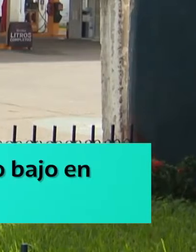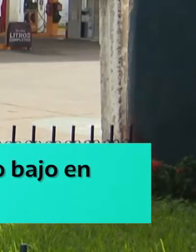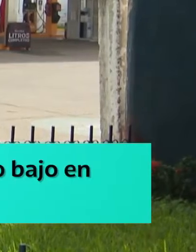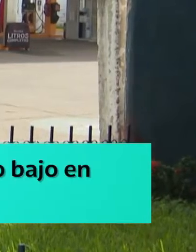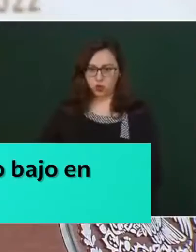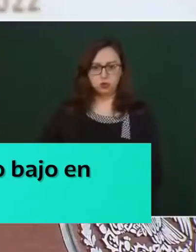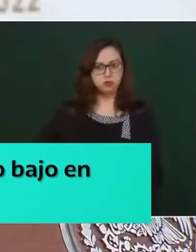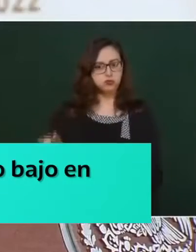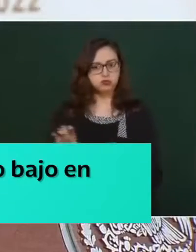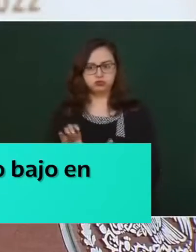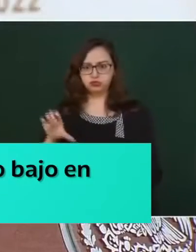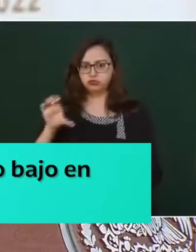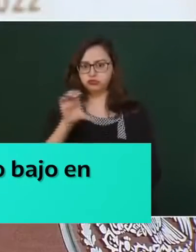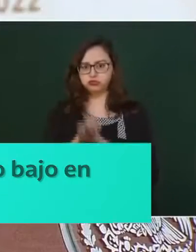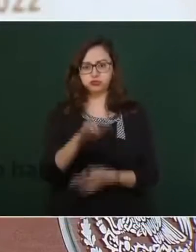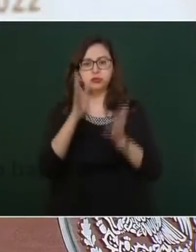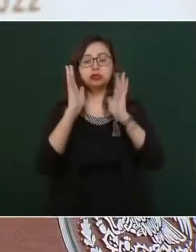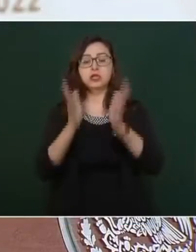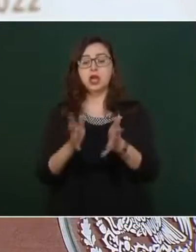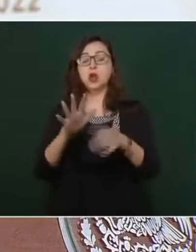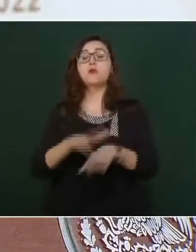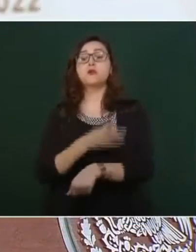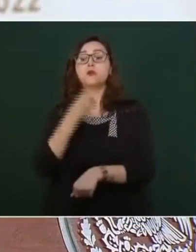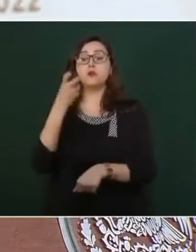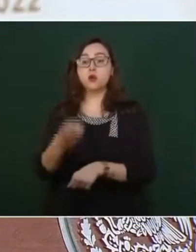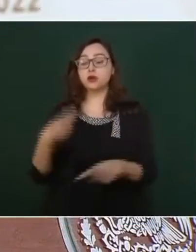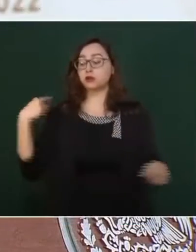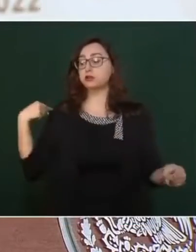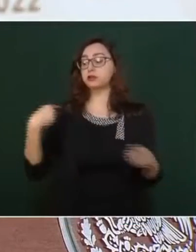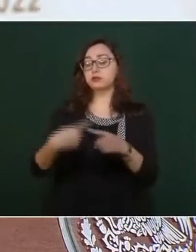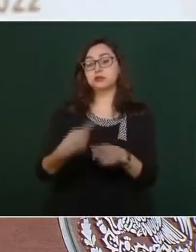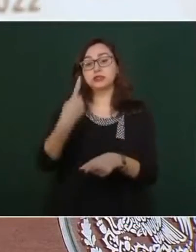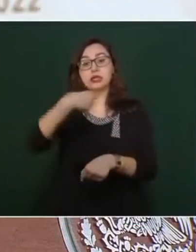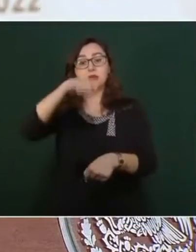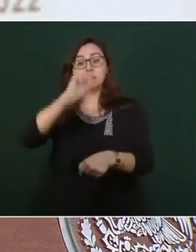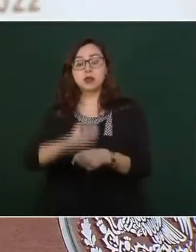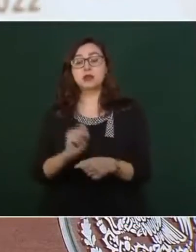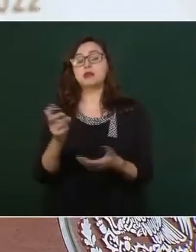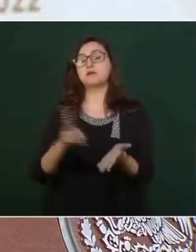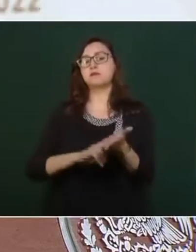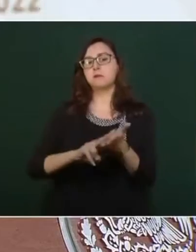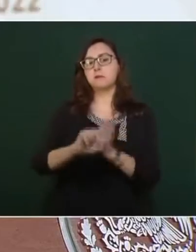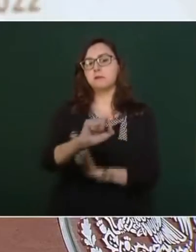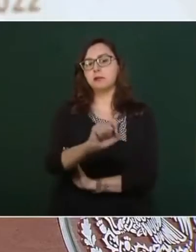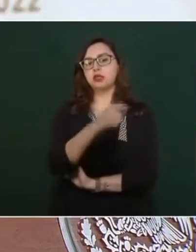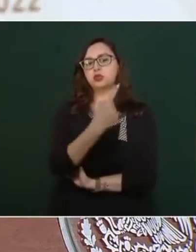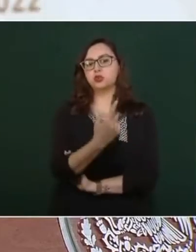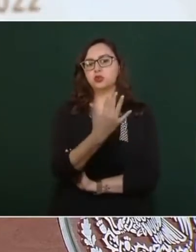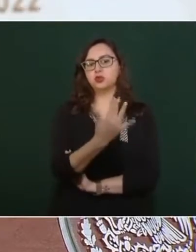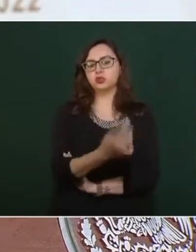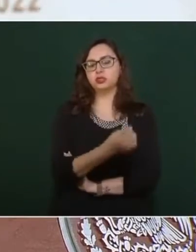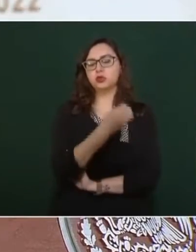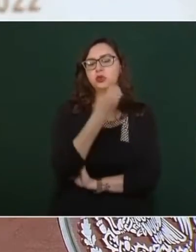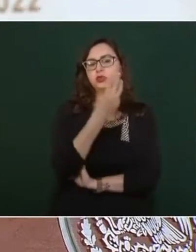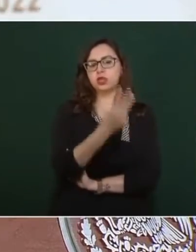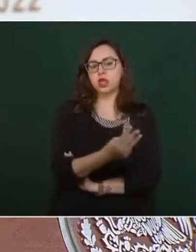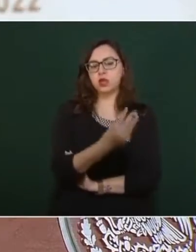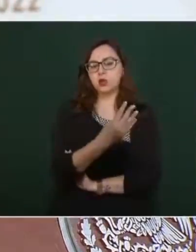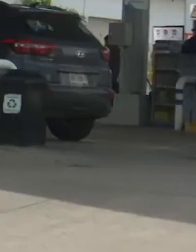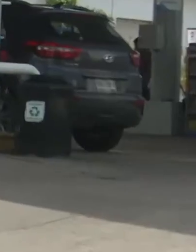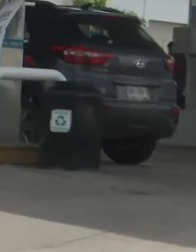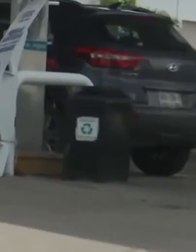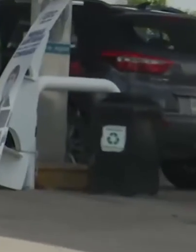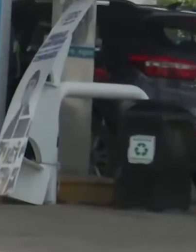bajo en la gasolina regular. El titular, Ricardo Schiffel, informó que en esta semana se encontró en gasolinera de Soriana de